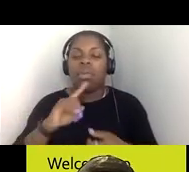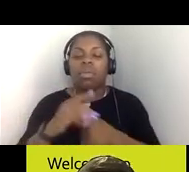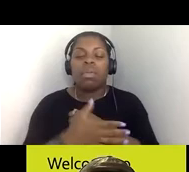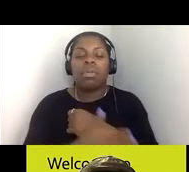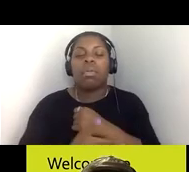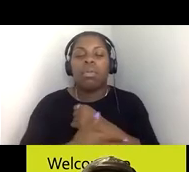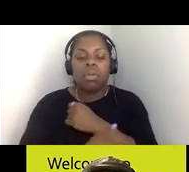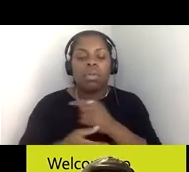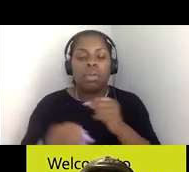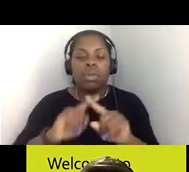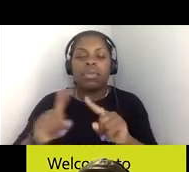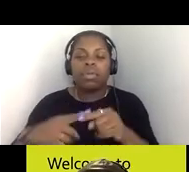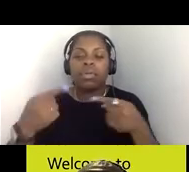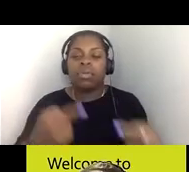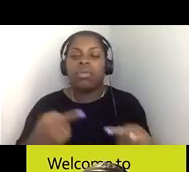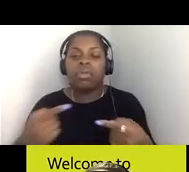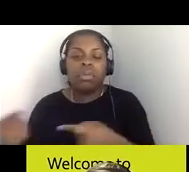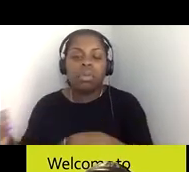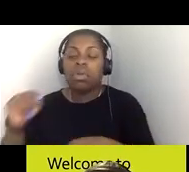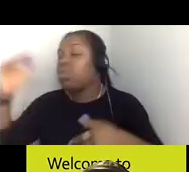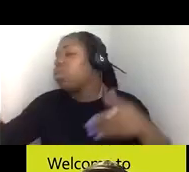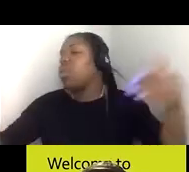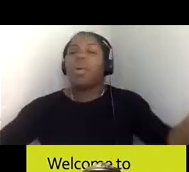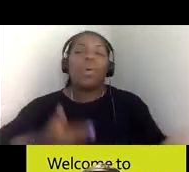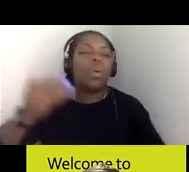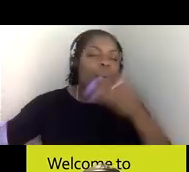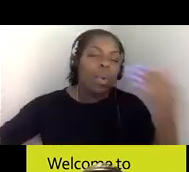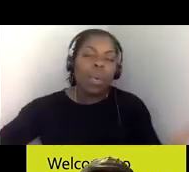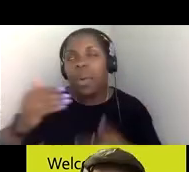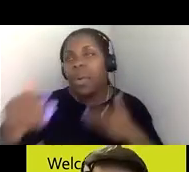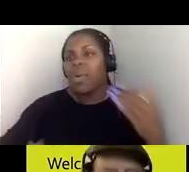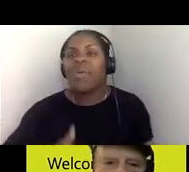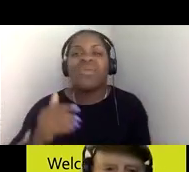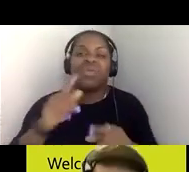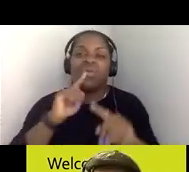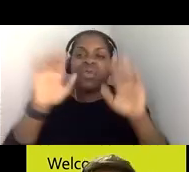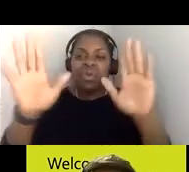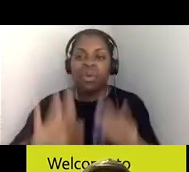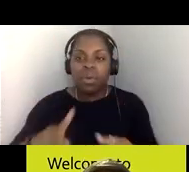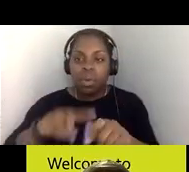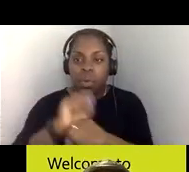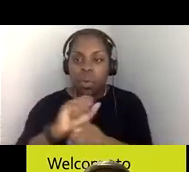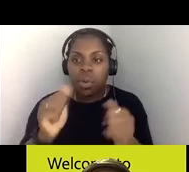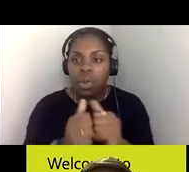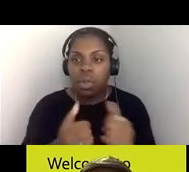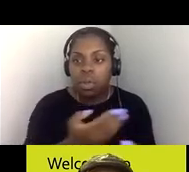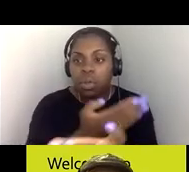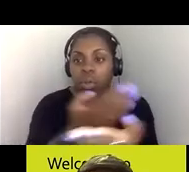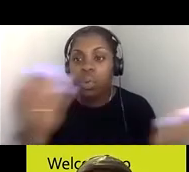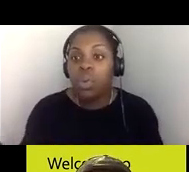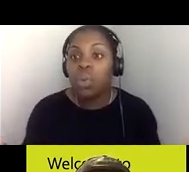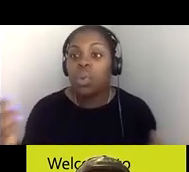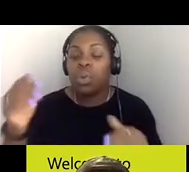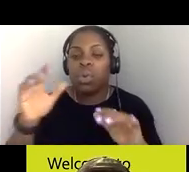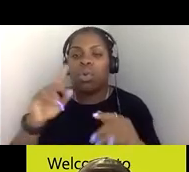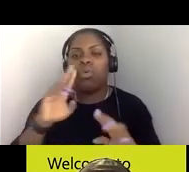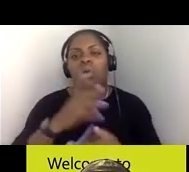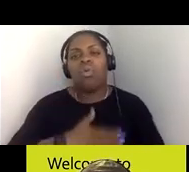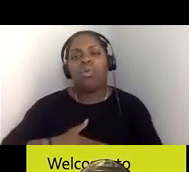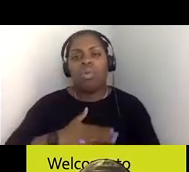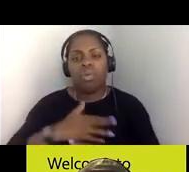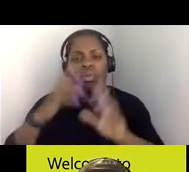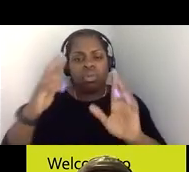diferentes partes del país y diferentes partes de la lucha. Bienvenidos, bienvenidos. Espero que esto sea algo